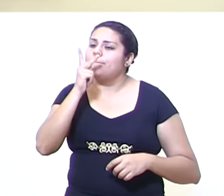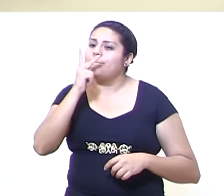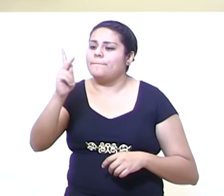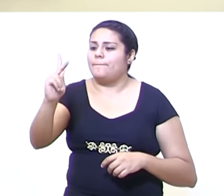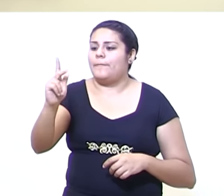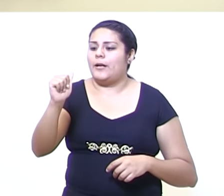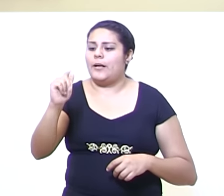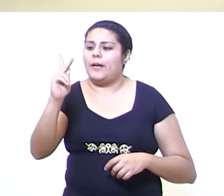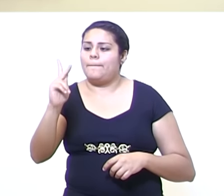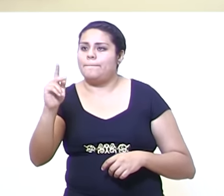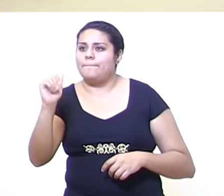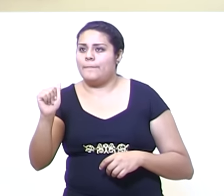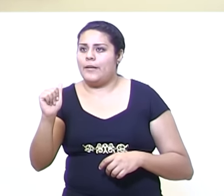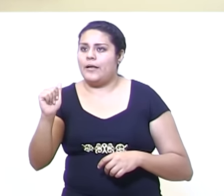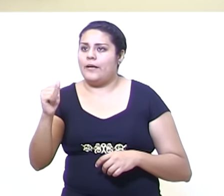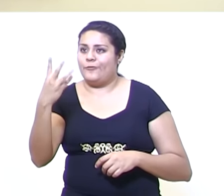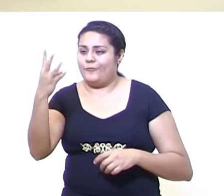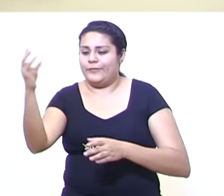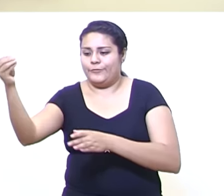tenemos